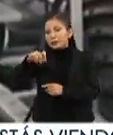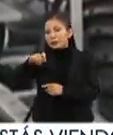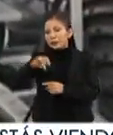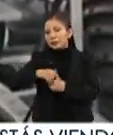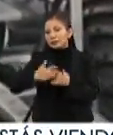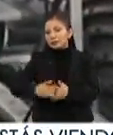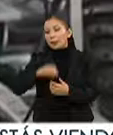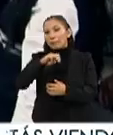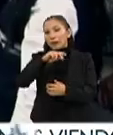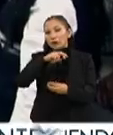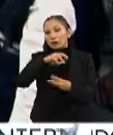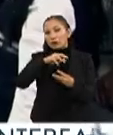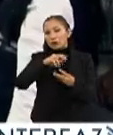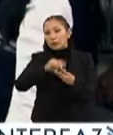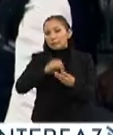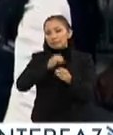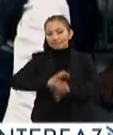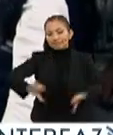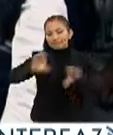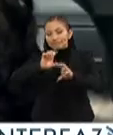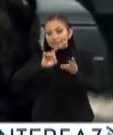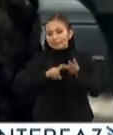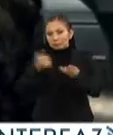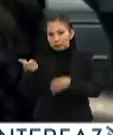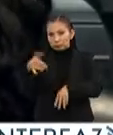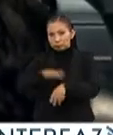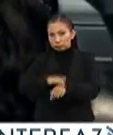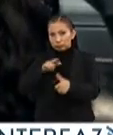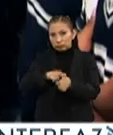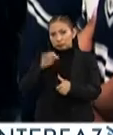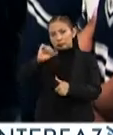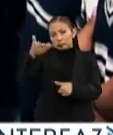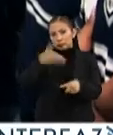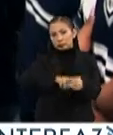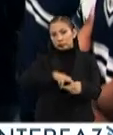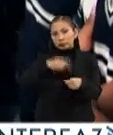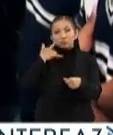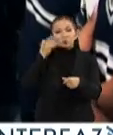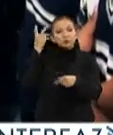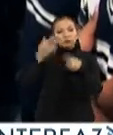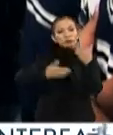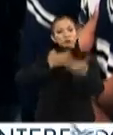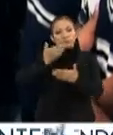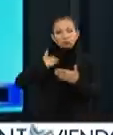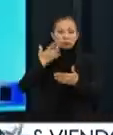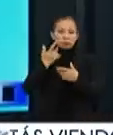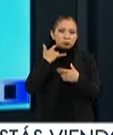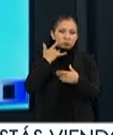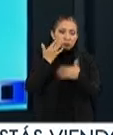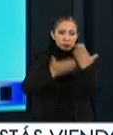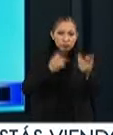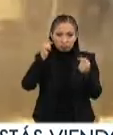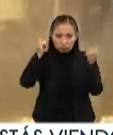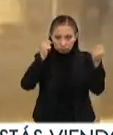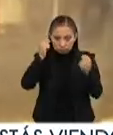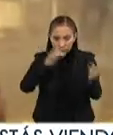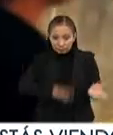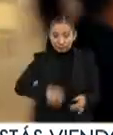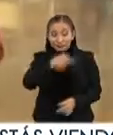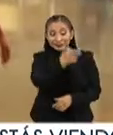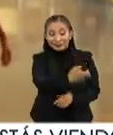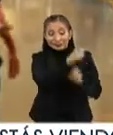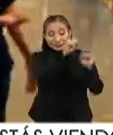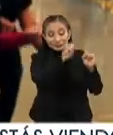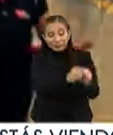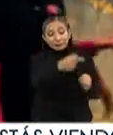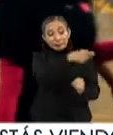herramienta, mecatrónica, informática, administración y hospitalidad turística. Este sistema permite